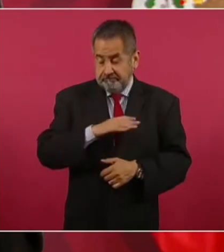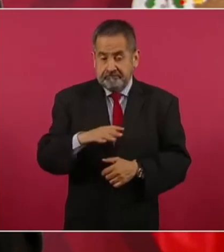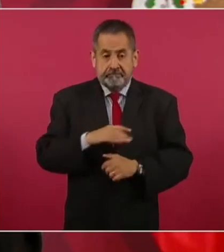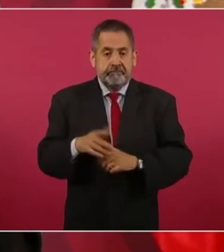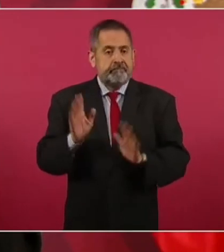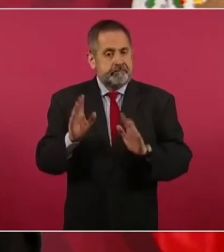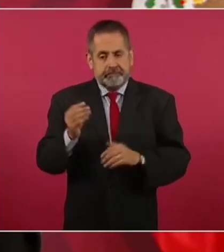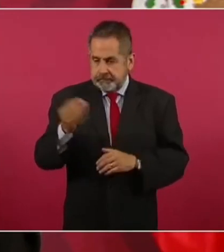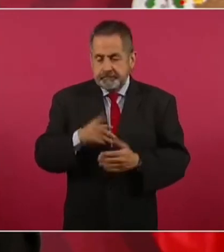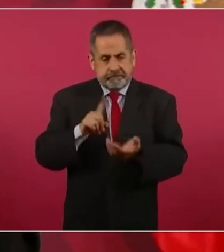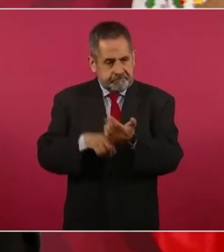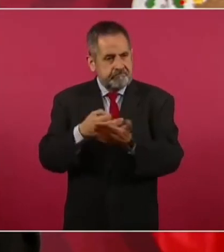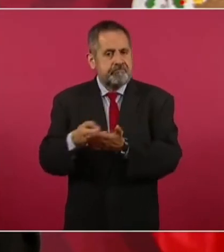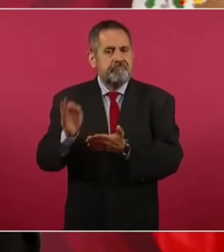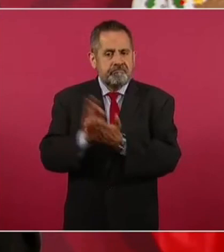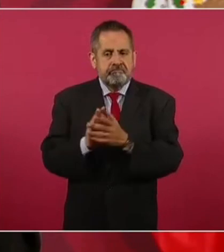pero de todas maneras.